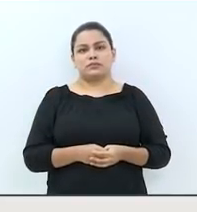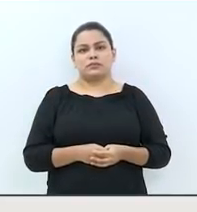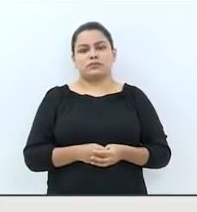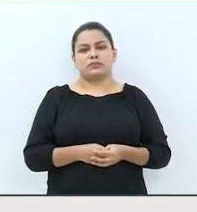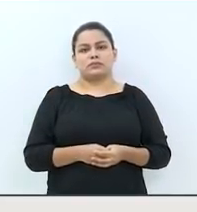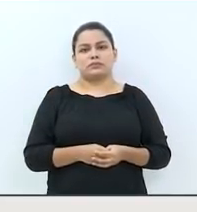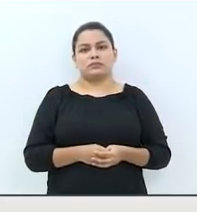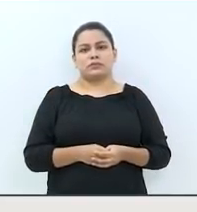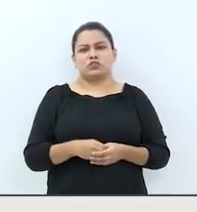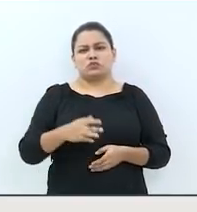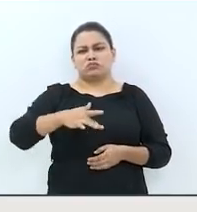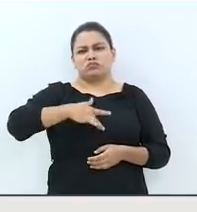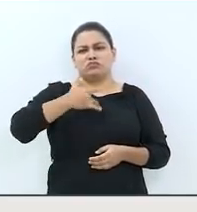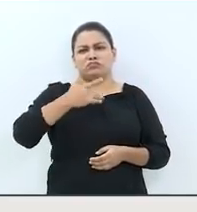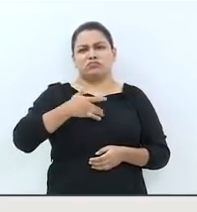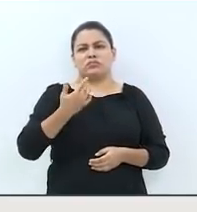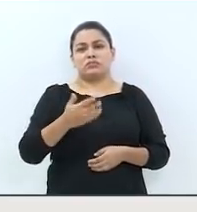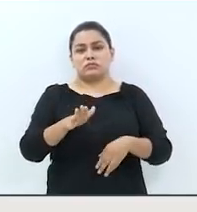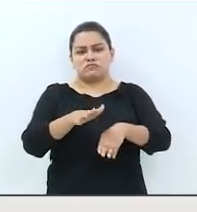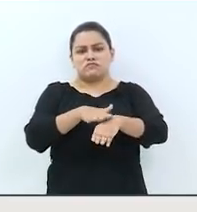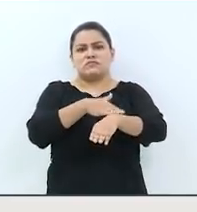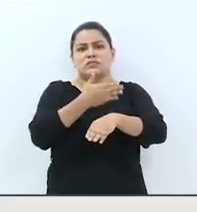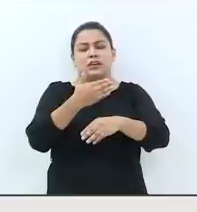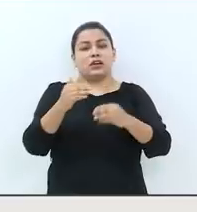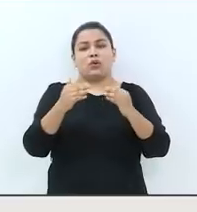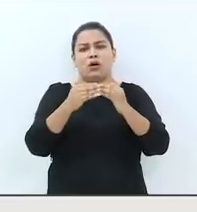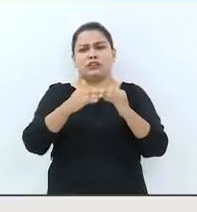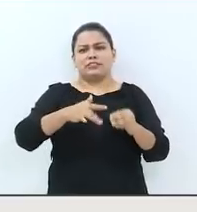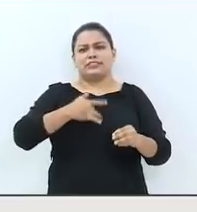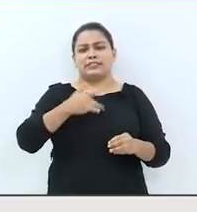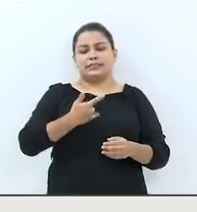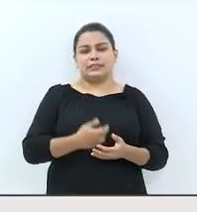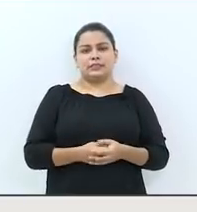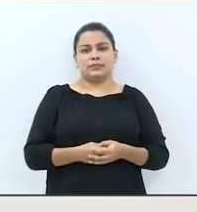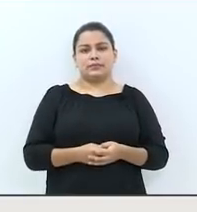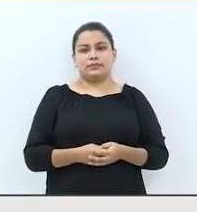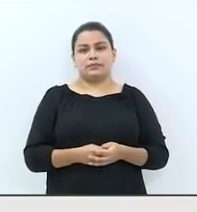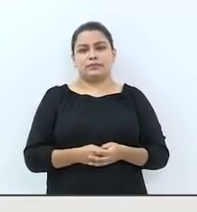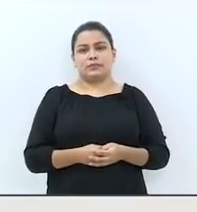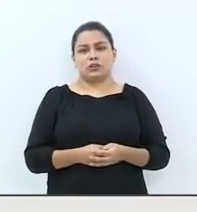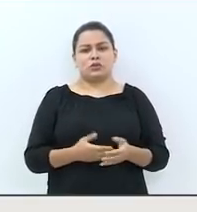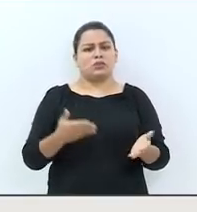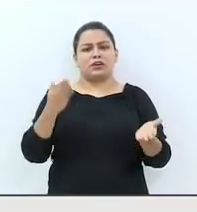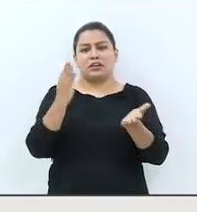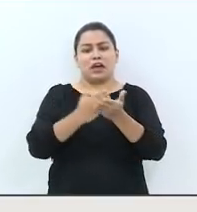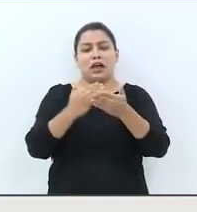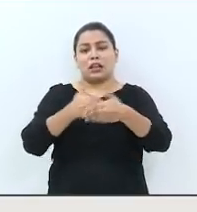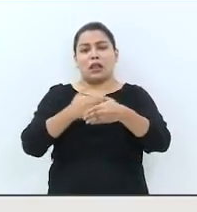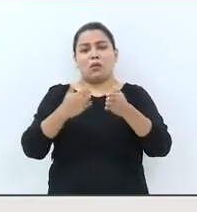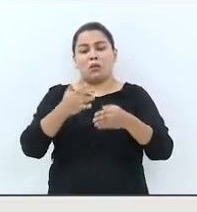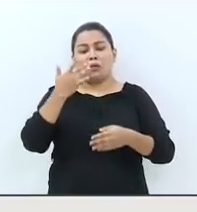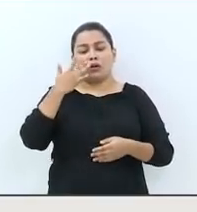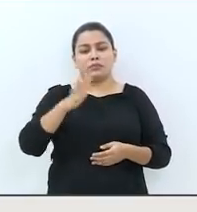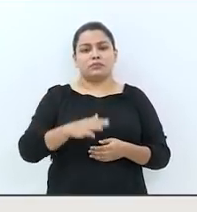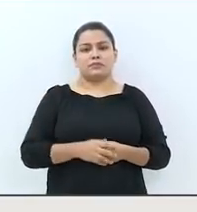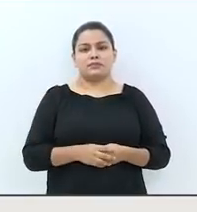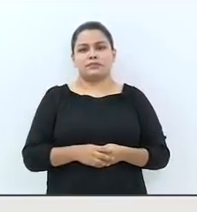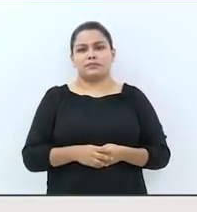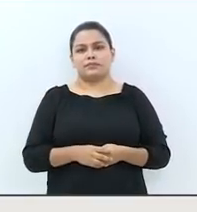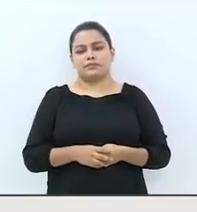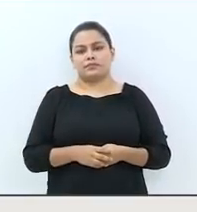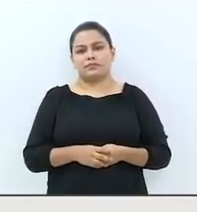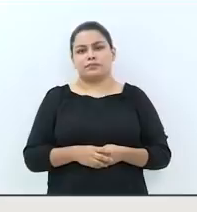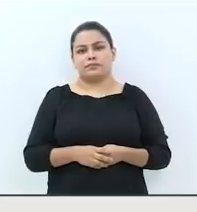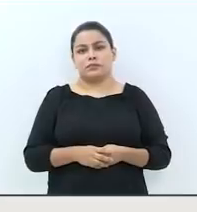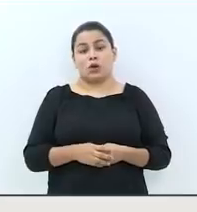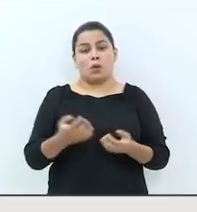o que nos entra por la piel, ¿verdad? Al momento de estar en la presencialidad. Se las cuento rapidito como para adelantarles, compañeras y